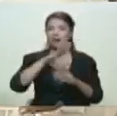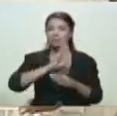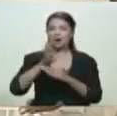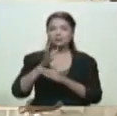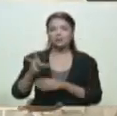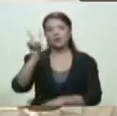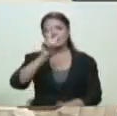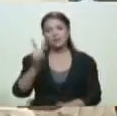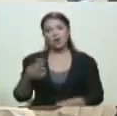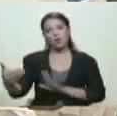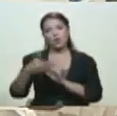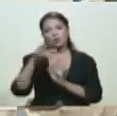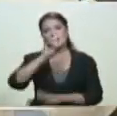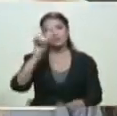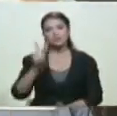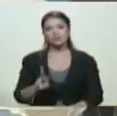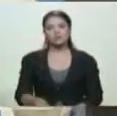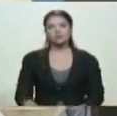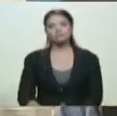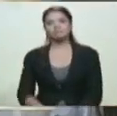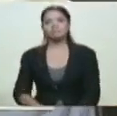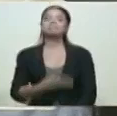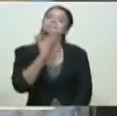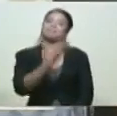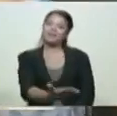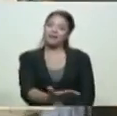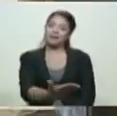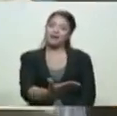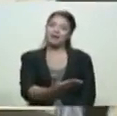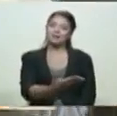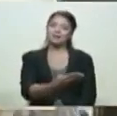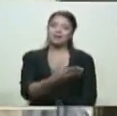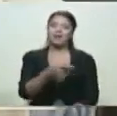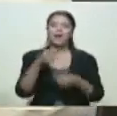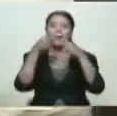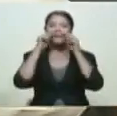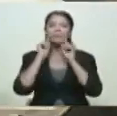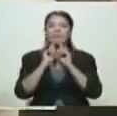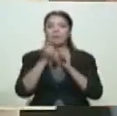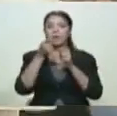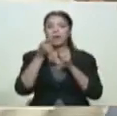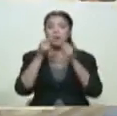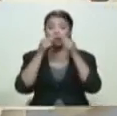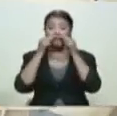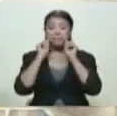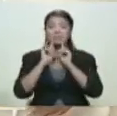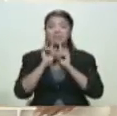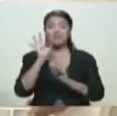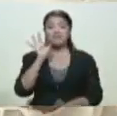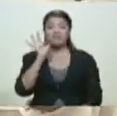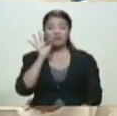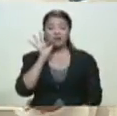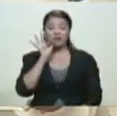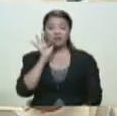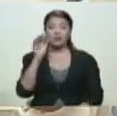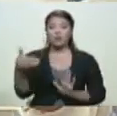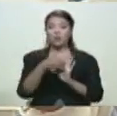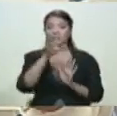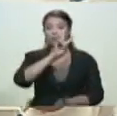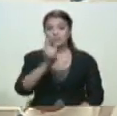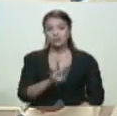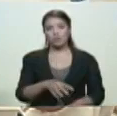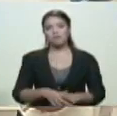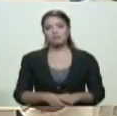financieras contra Venezuela. Gracias a Freddy Guevara, más sanciones financieras contra Venezuela.